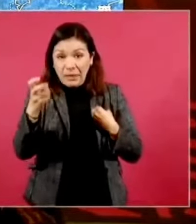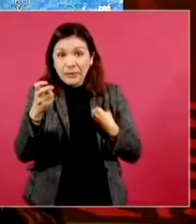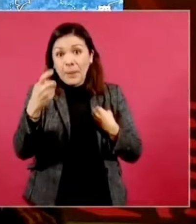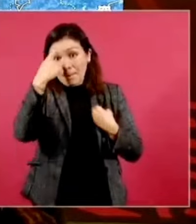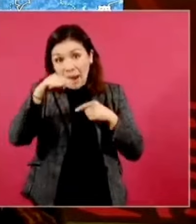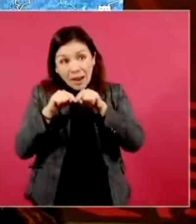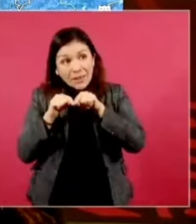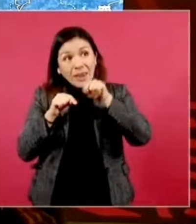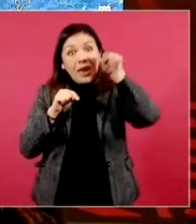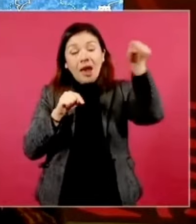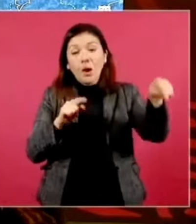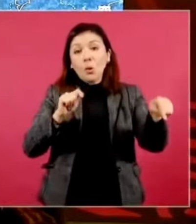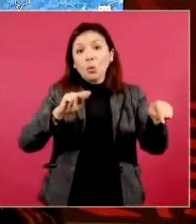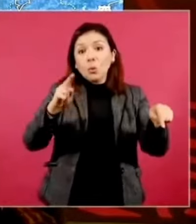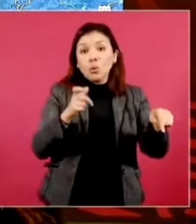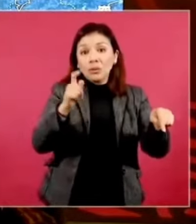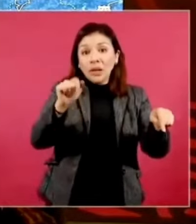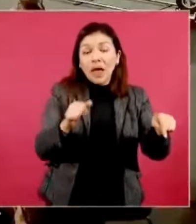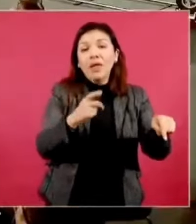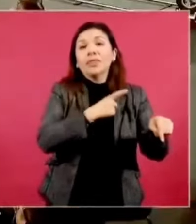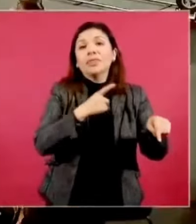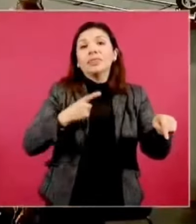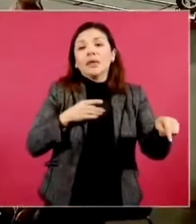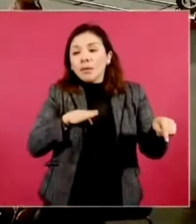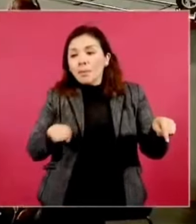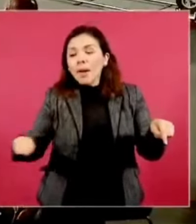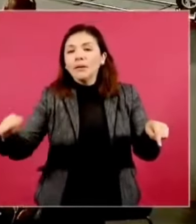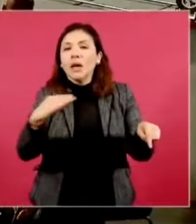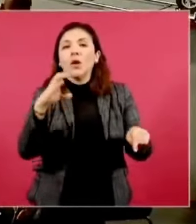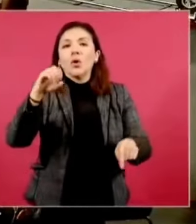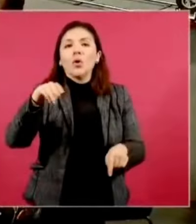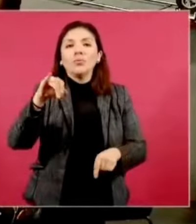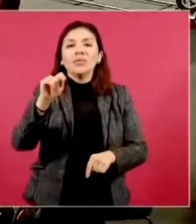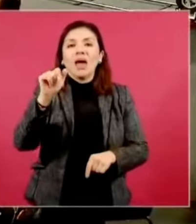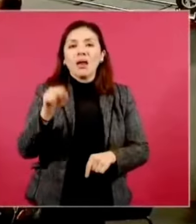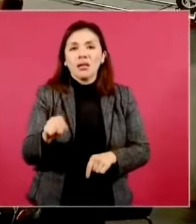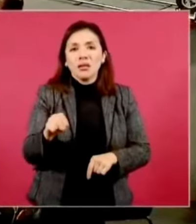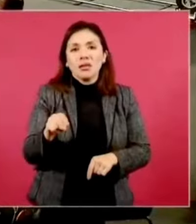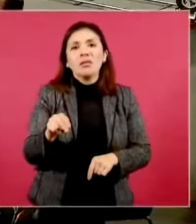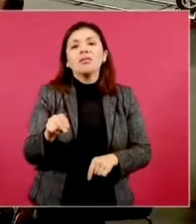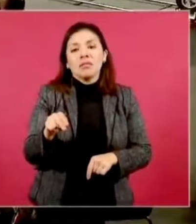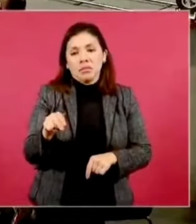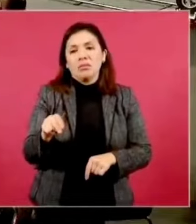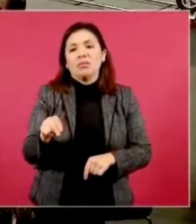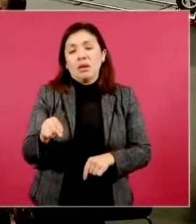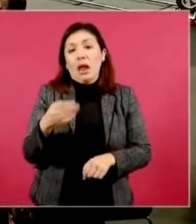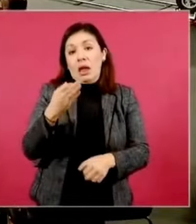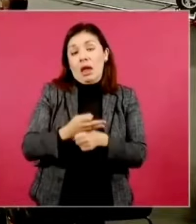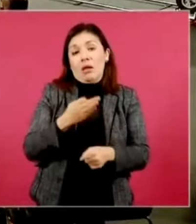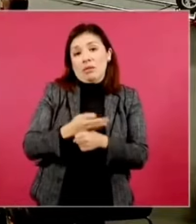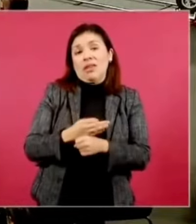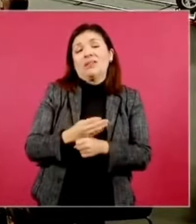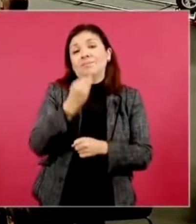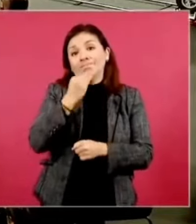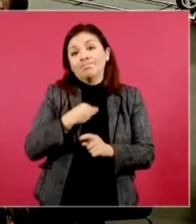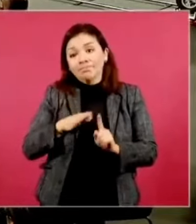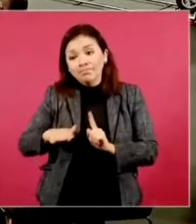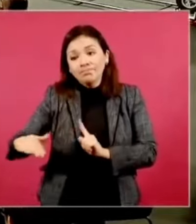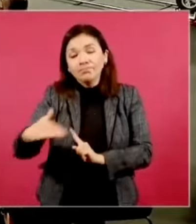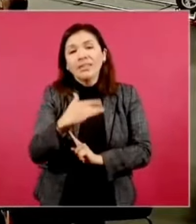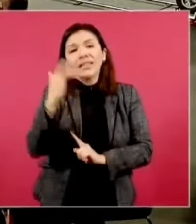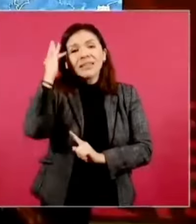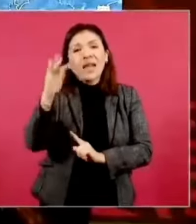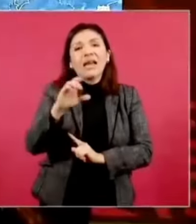Tuxtla que entrar por Comitán, por allá. San Cristóbal y Tuxtla. O por